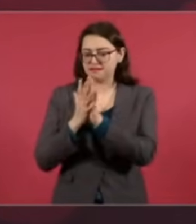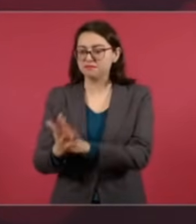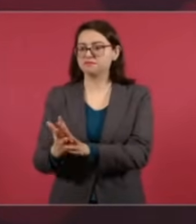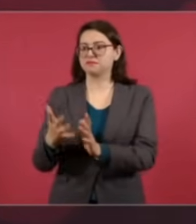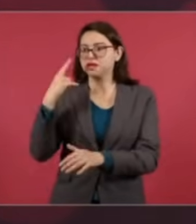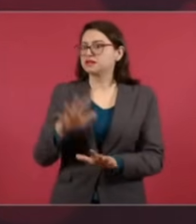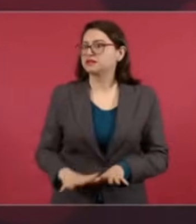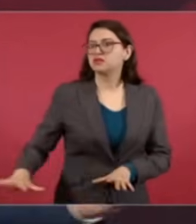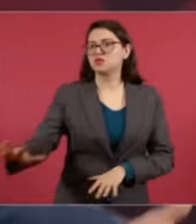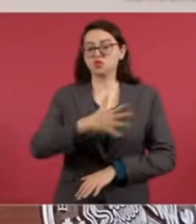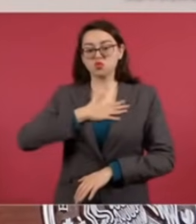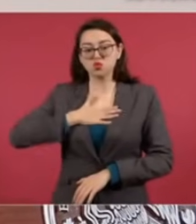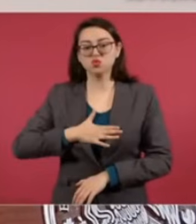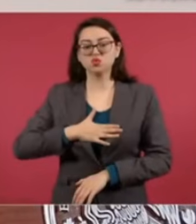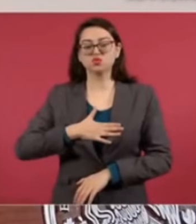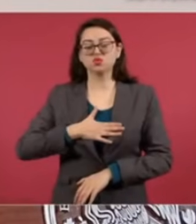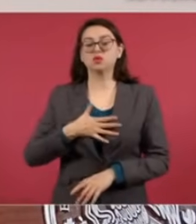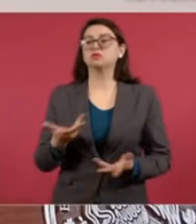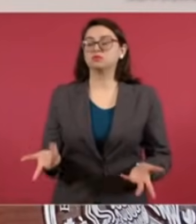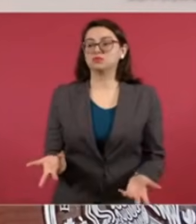opresión? ¿Qué le da?